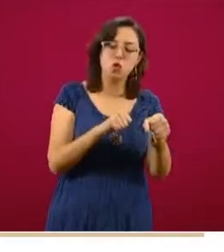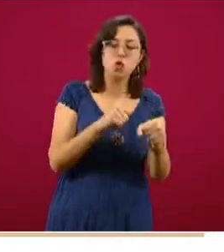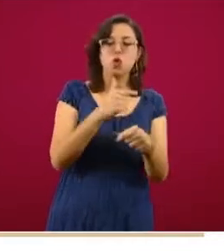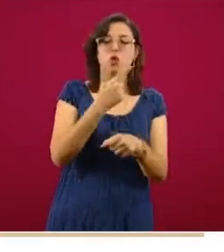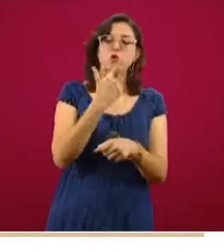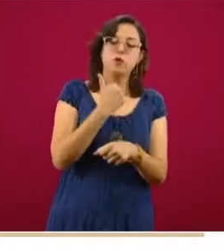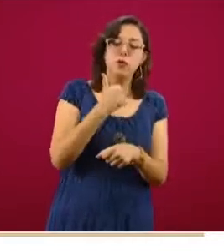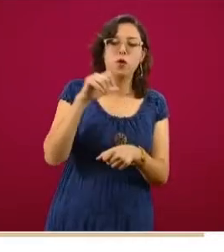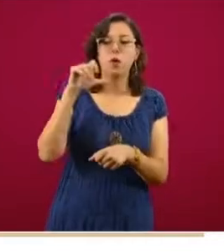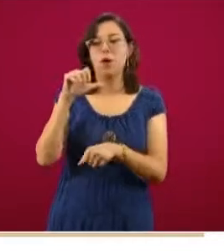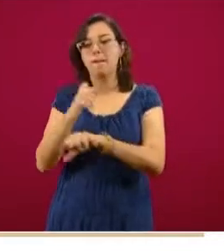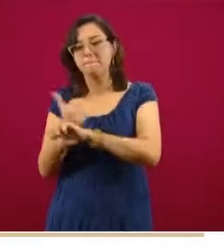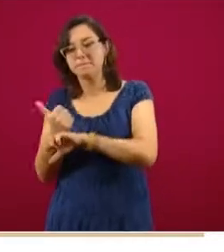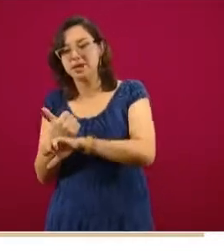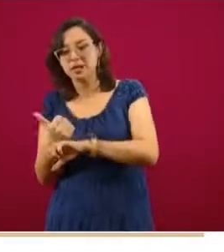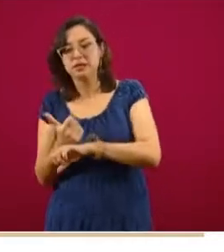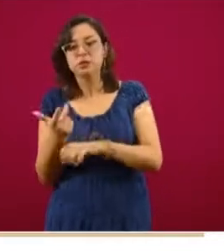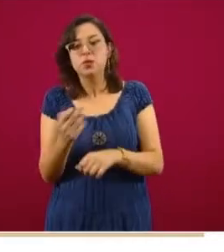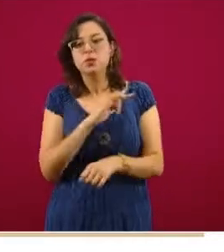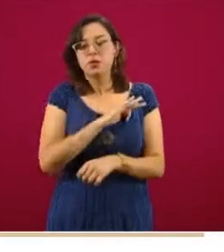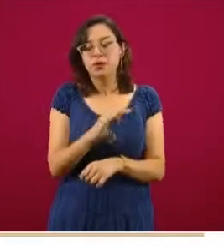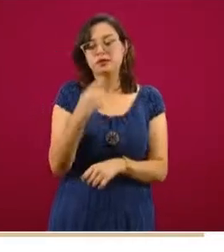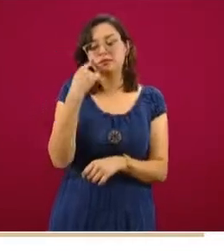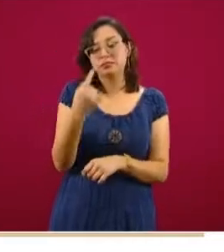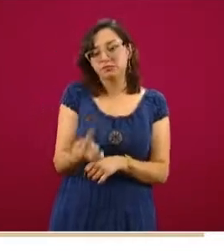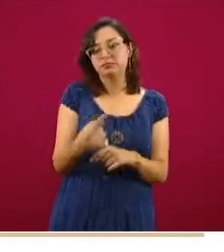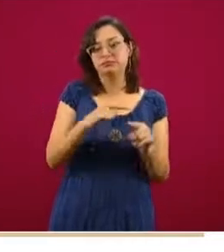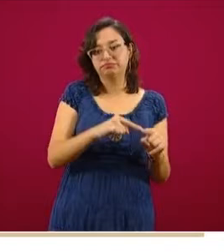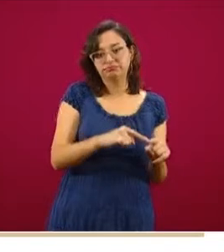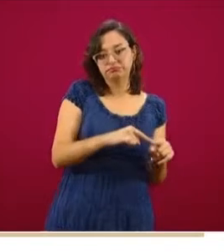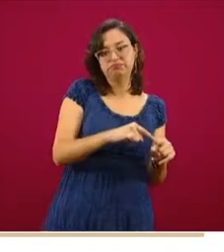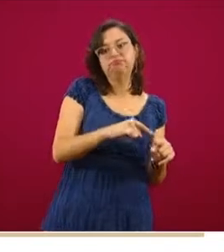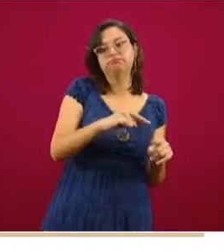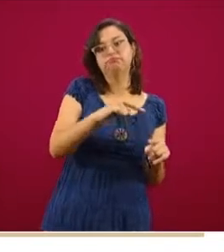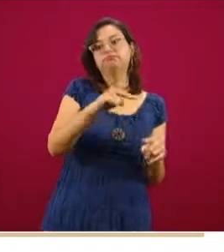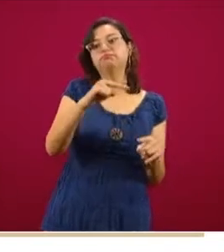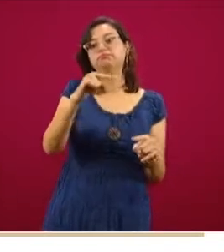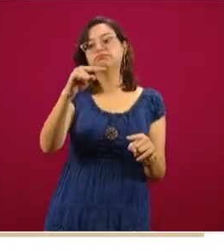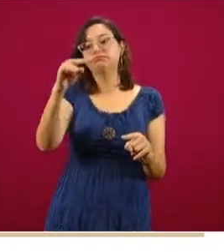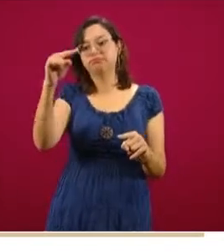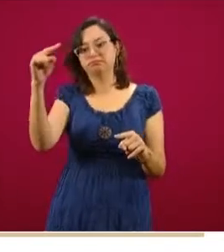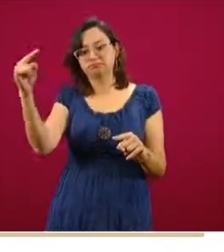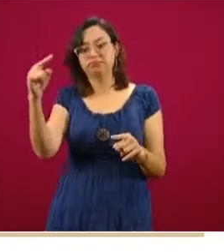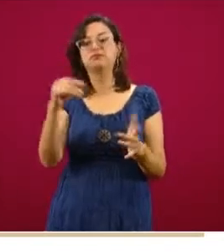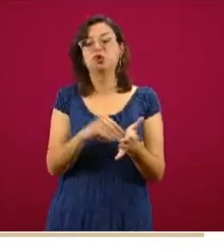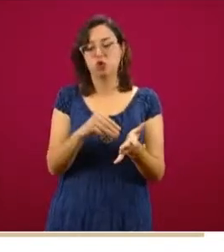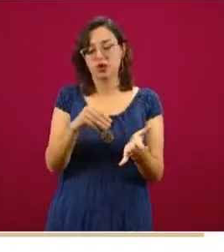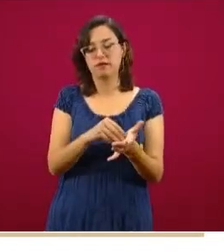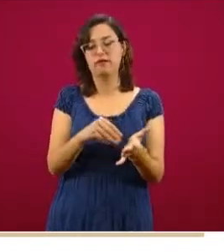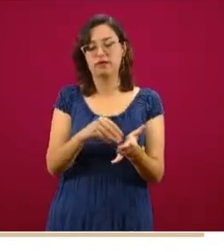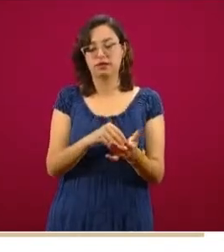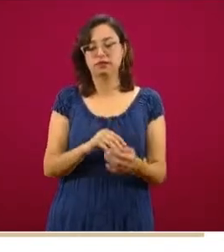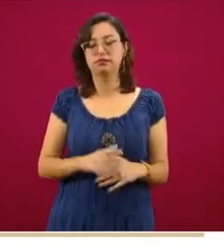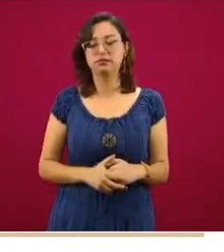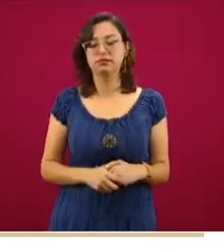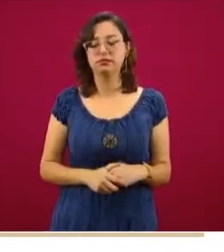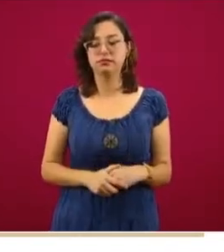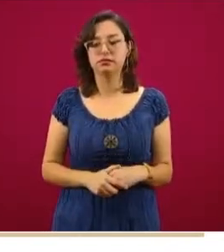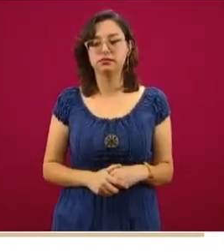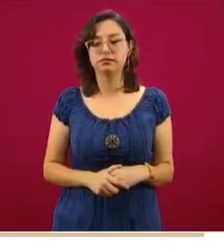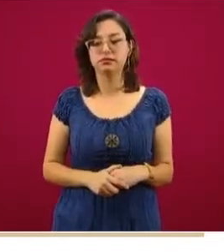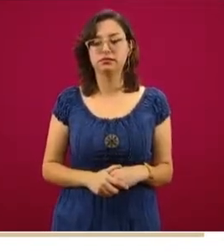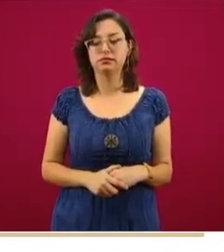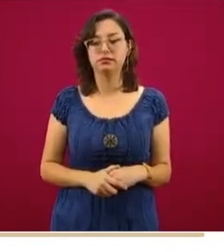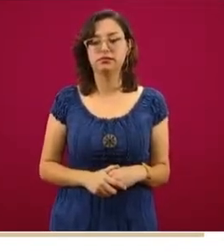amarillo, y vemos una tendencia de cómo va la curva, pues es una tendencia francamente todavía ascendente, ¿no?